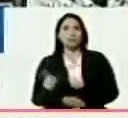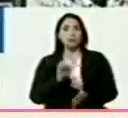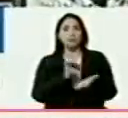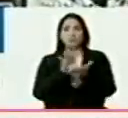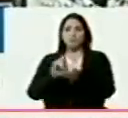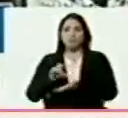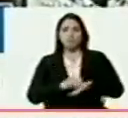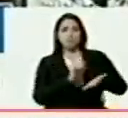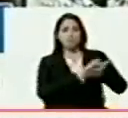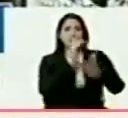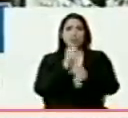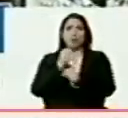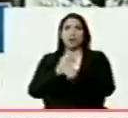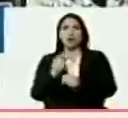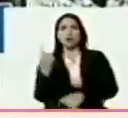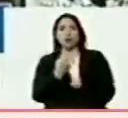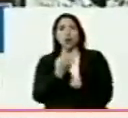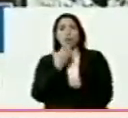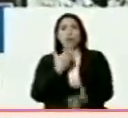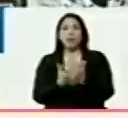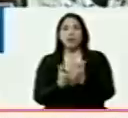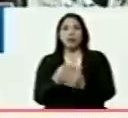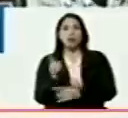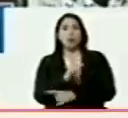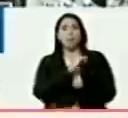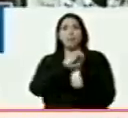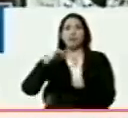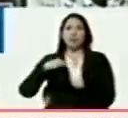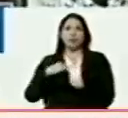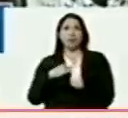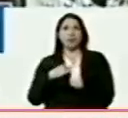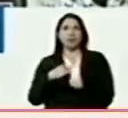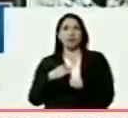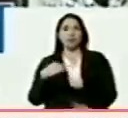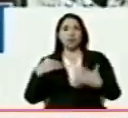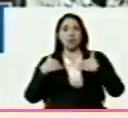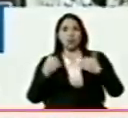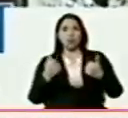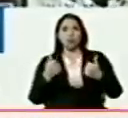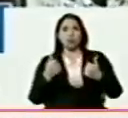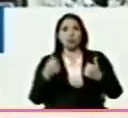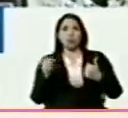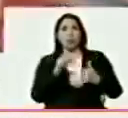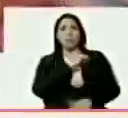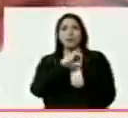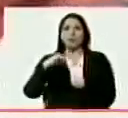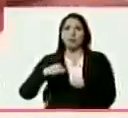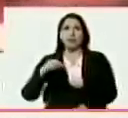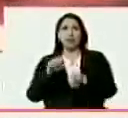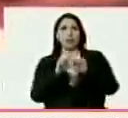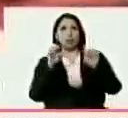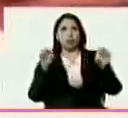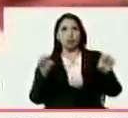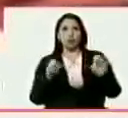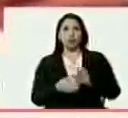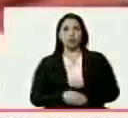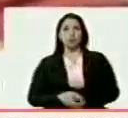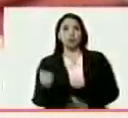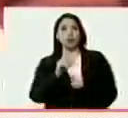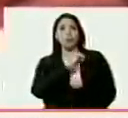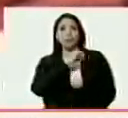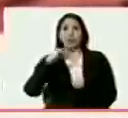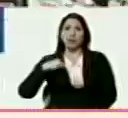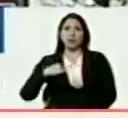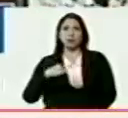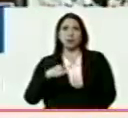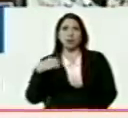trabajadores, solo por exigir que no privatizaran la salud, que no privatizaran la educación, que no privatizaran